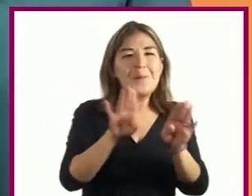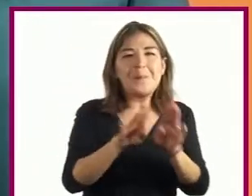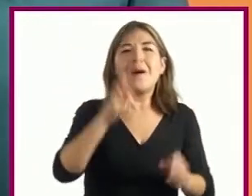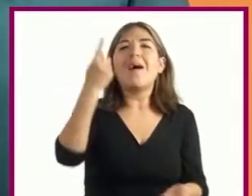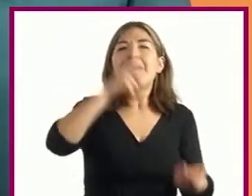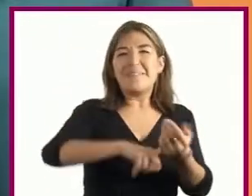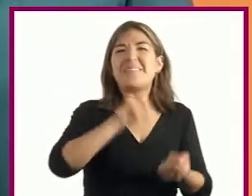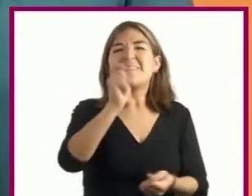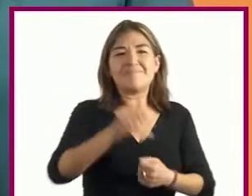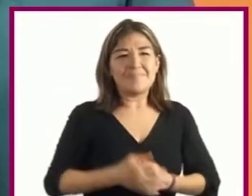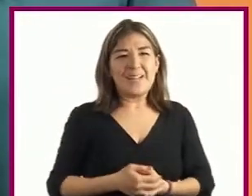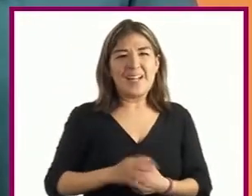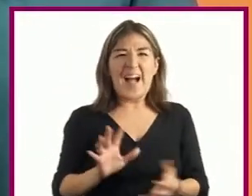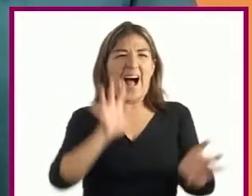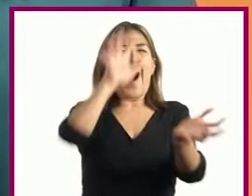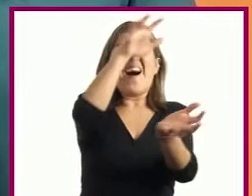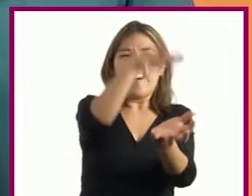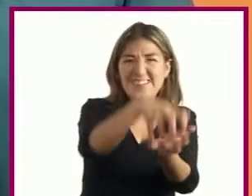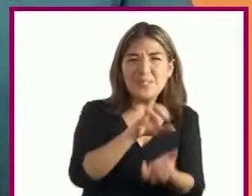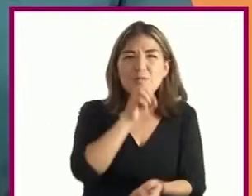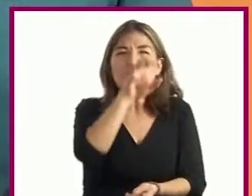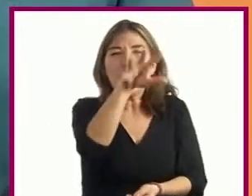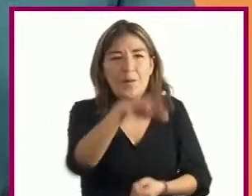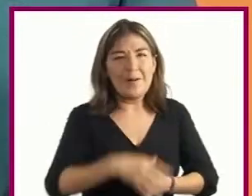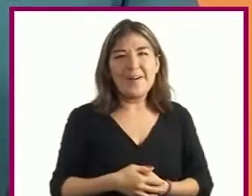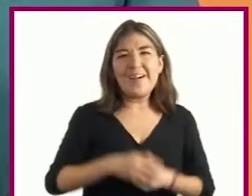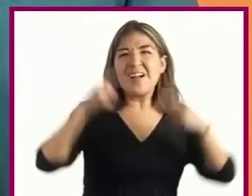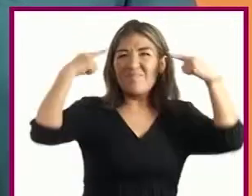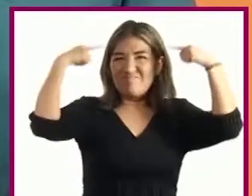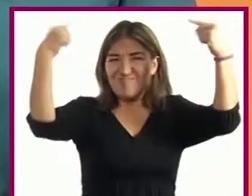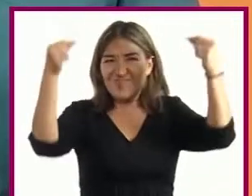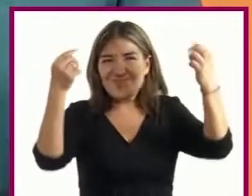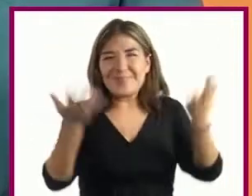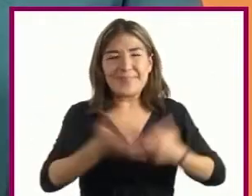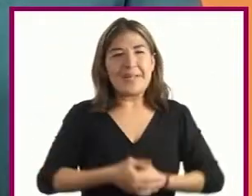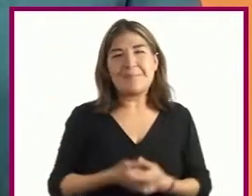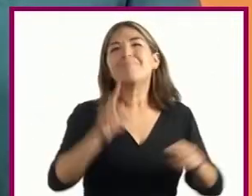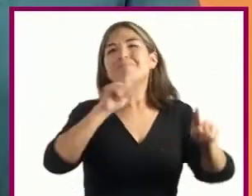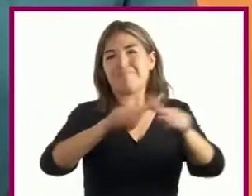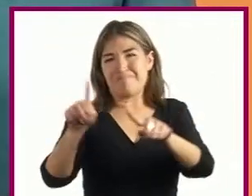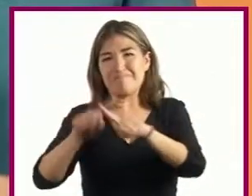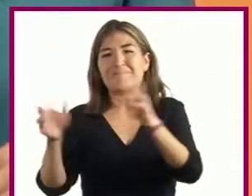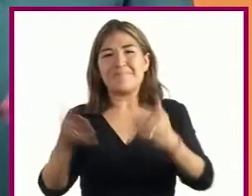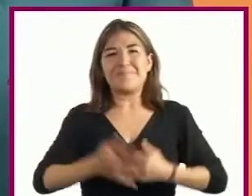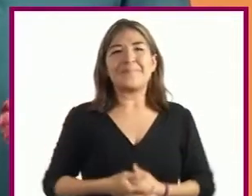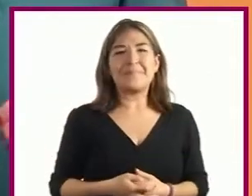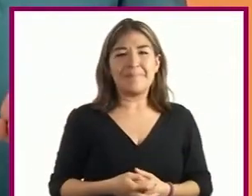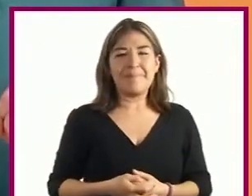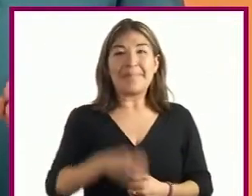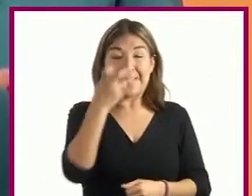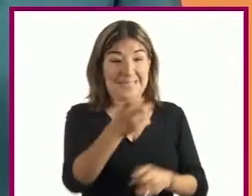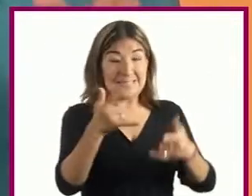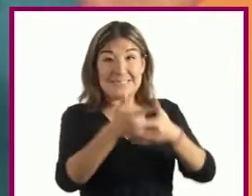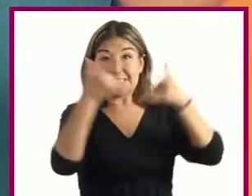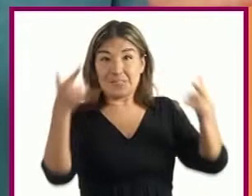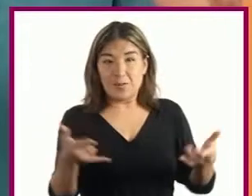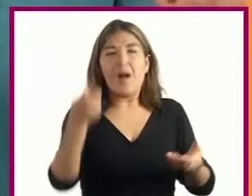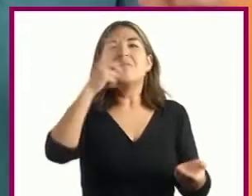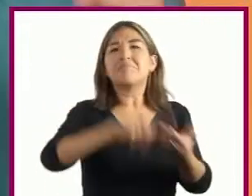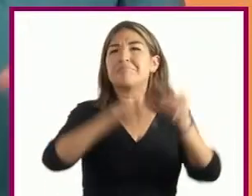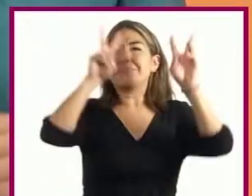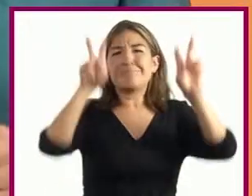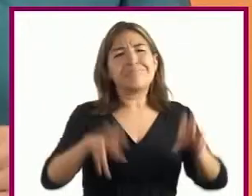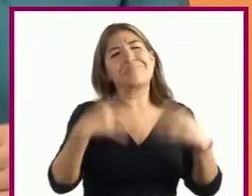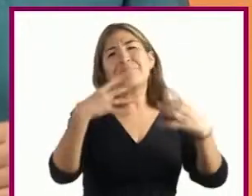personajes como dragones, elfos y bueno, entre otros. En las historietas, los temas son